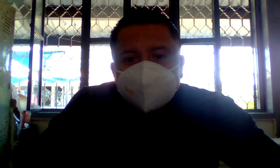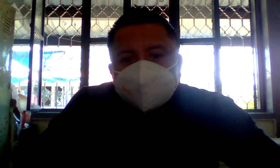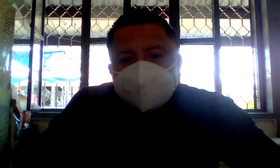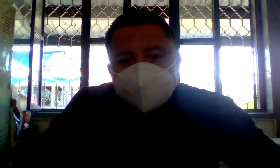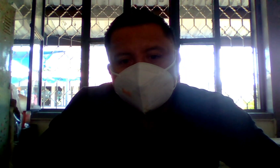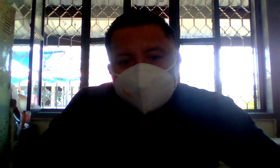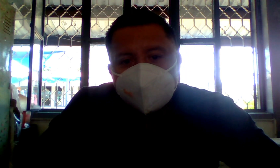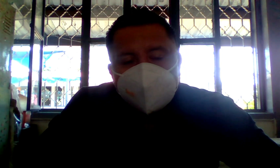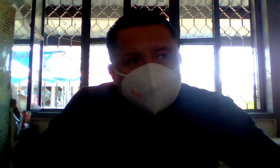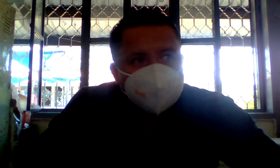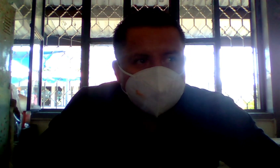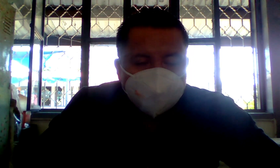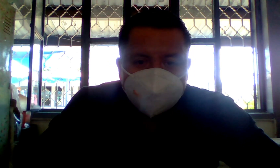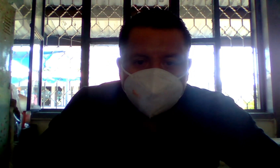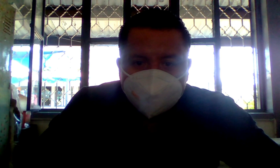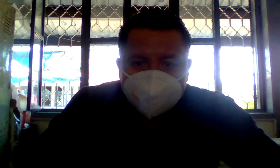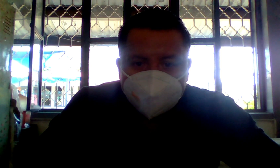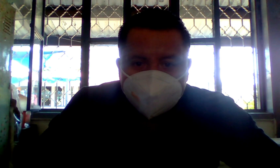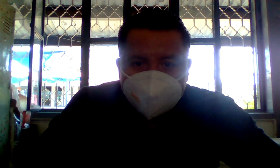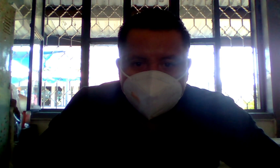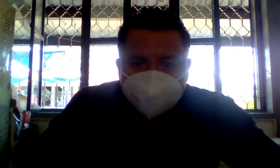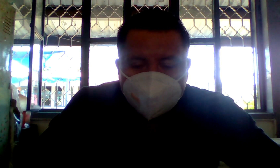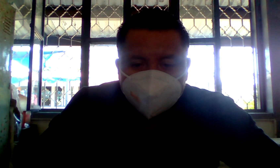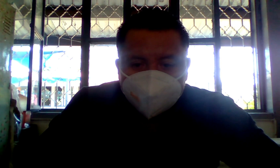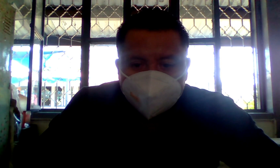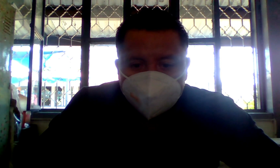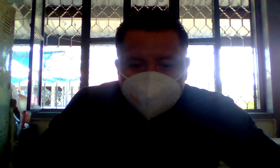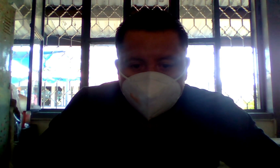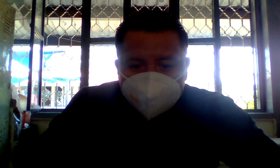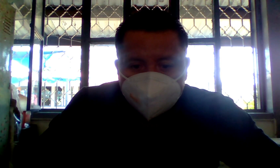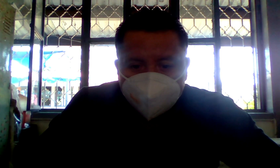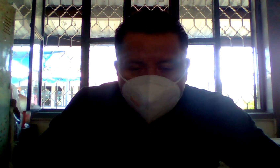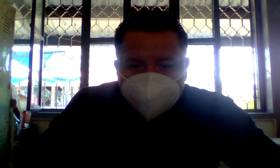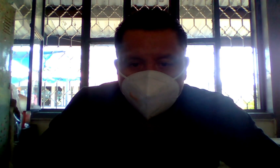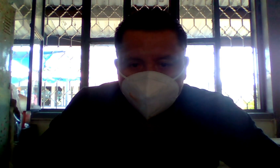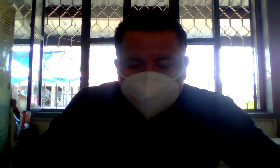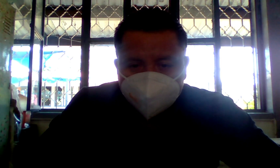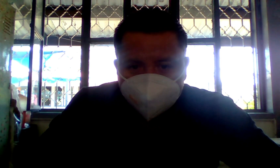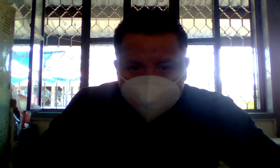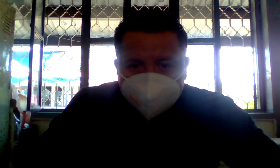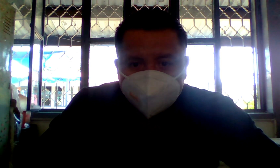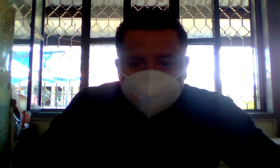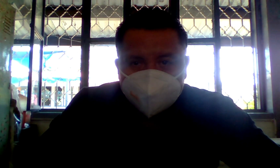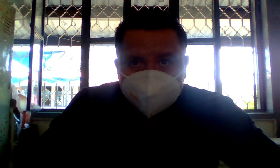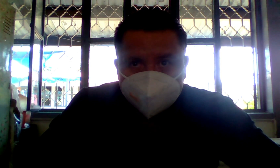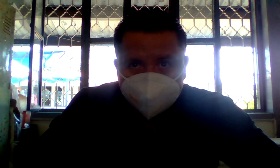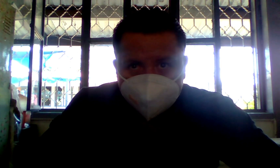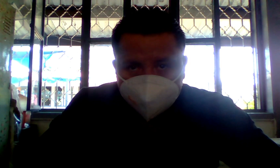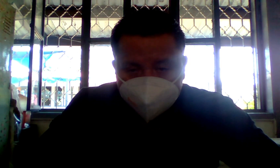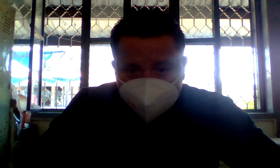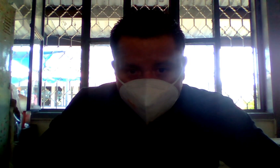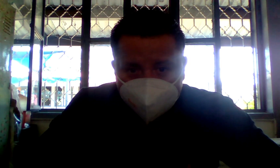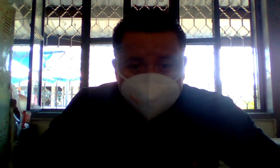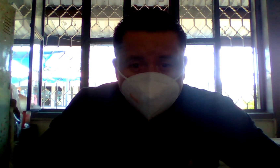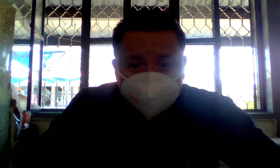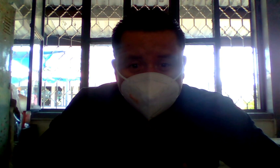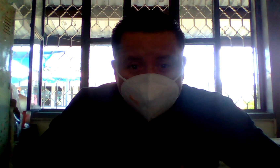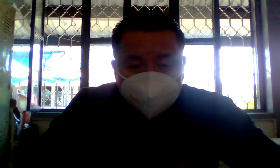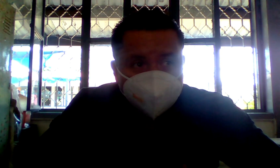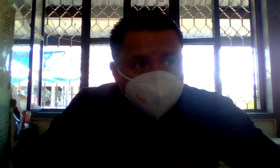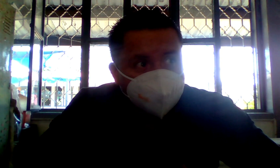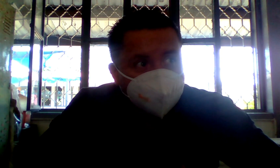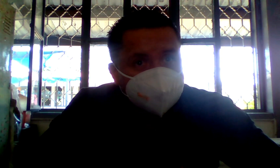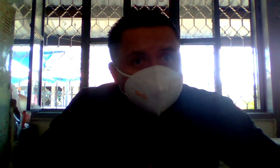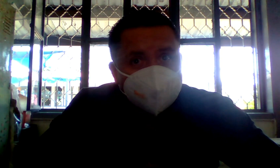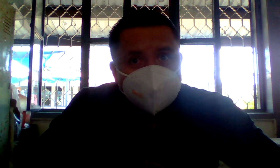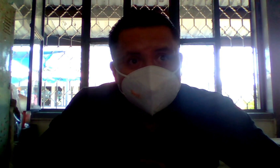nunca será suficiente, ¿no? Pero bueno, hay que dar pasos poco a poco, ir construyendo a través de nuestra organización sindical con